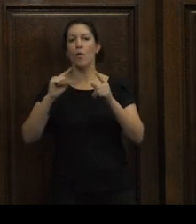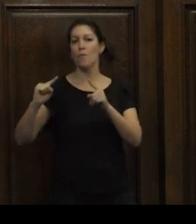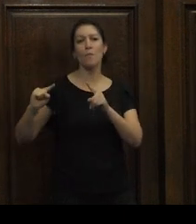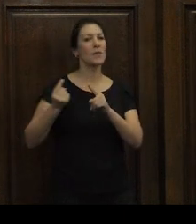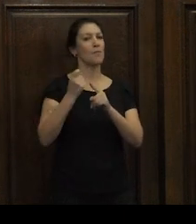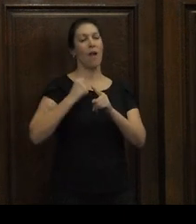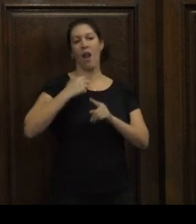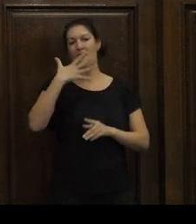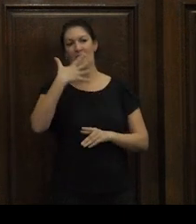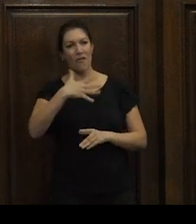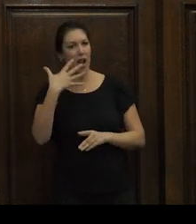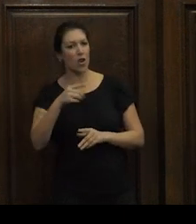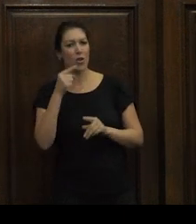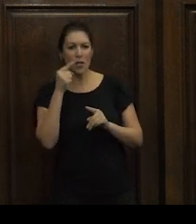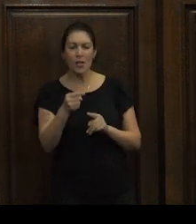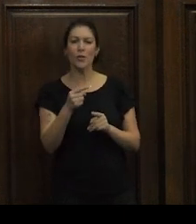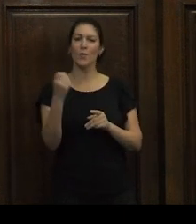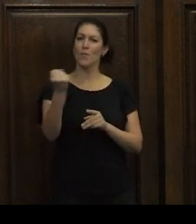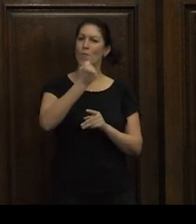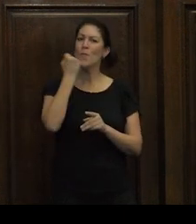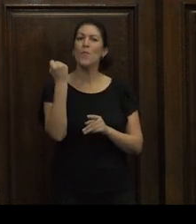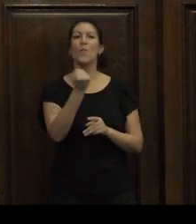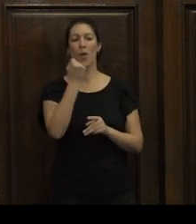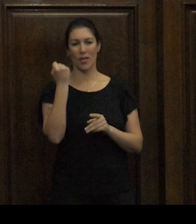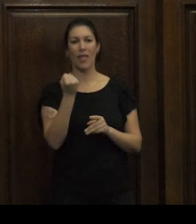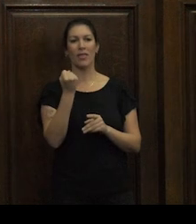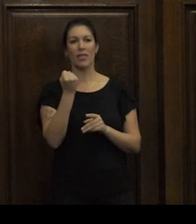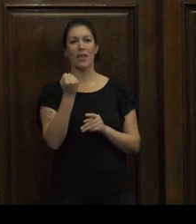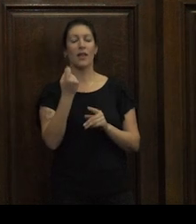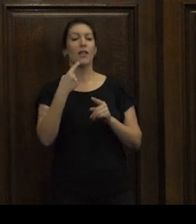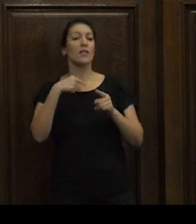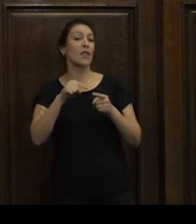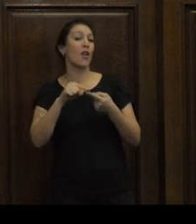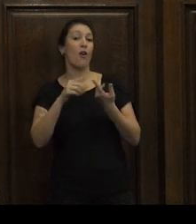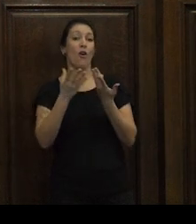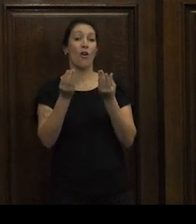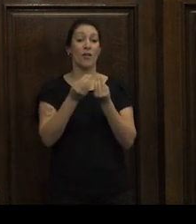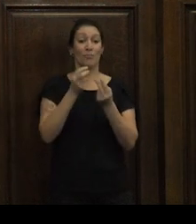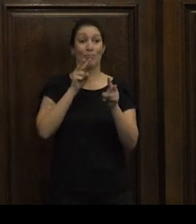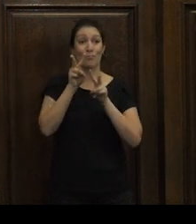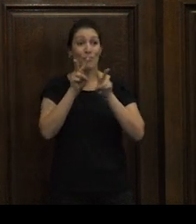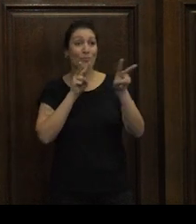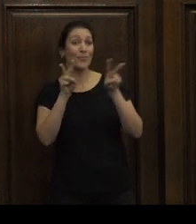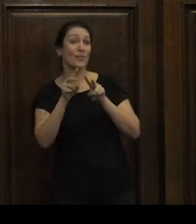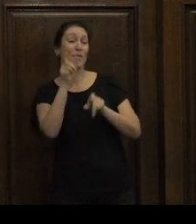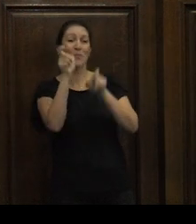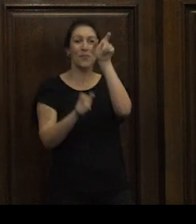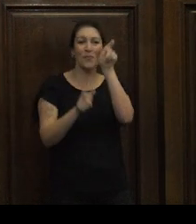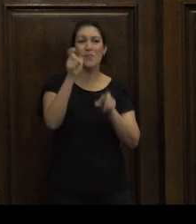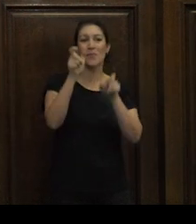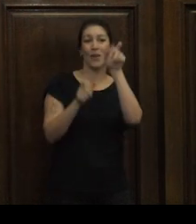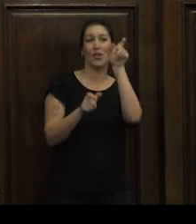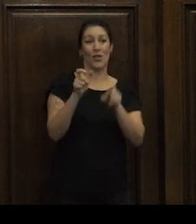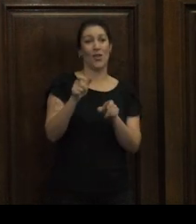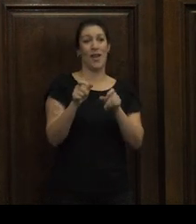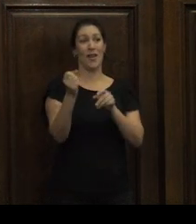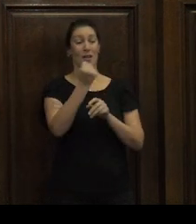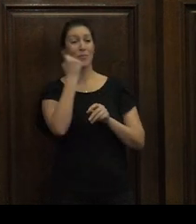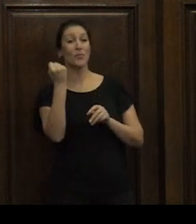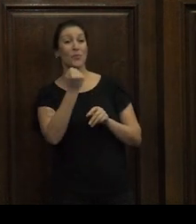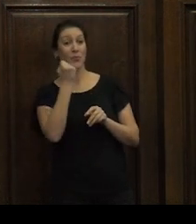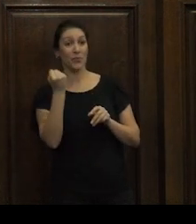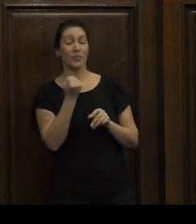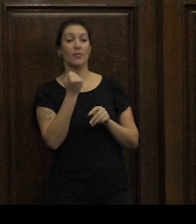pulverización centrífuga de los valores, esa enorme fragmentación anómica en una multitud de microvoluntades explosivas de cada